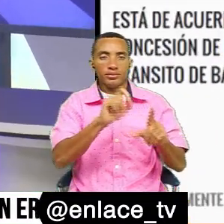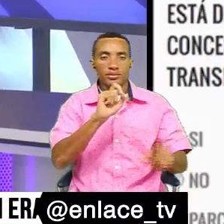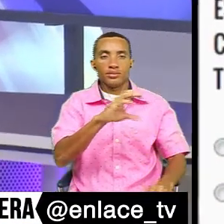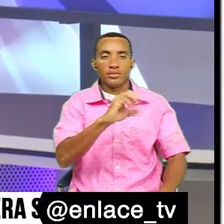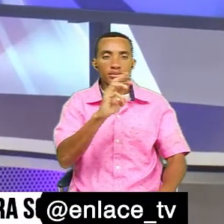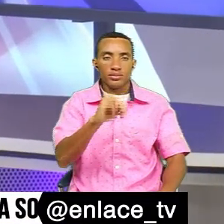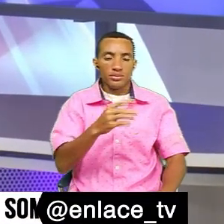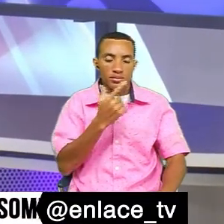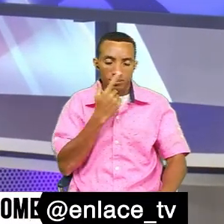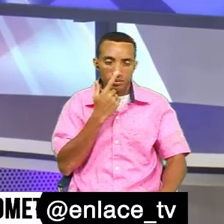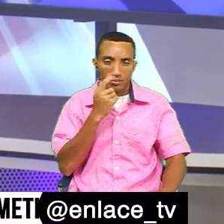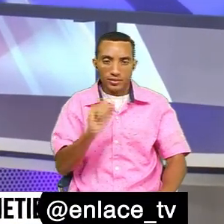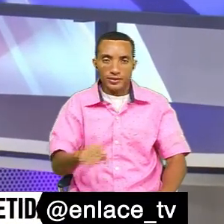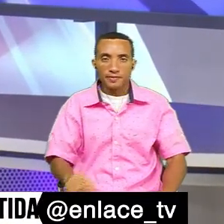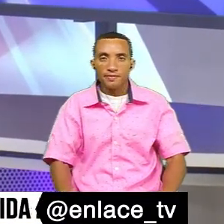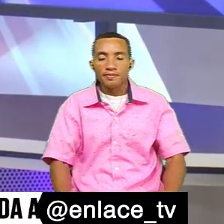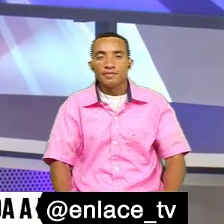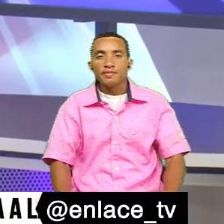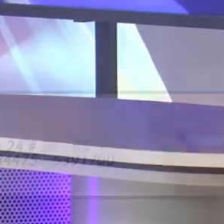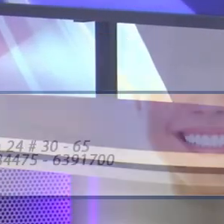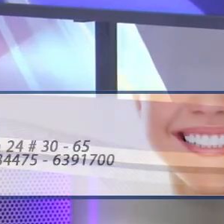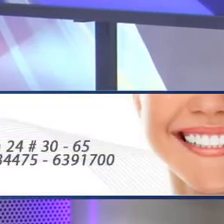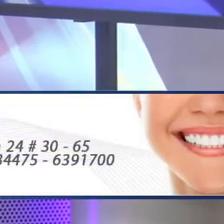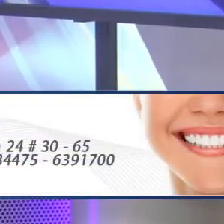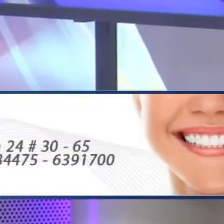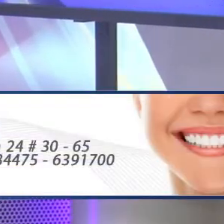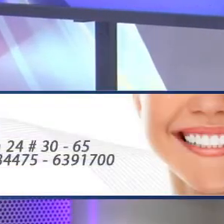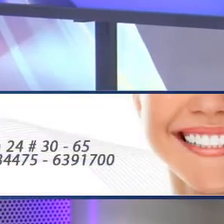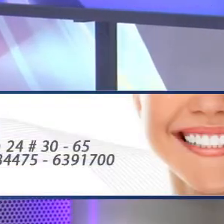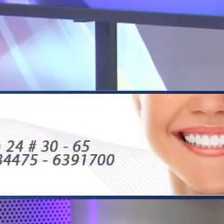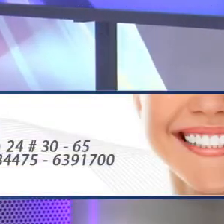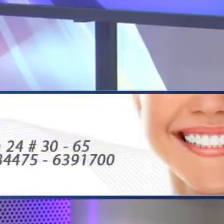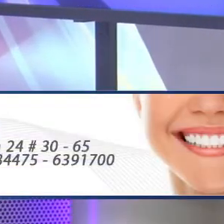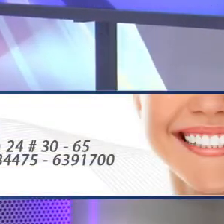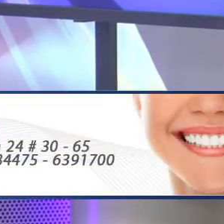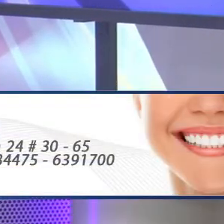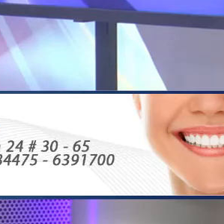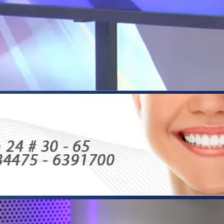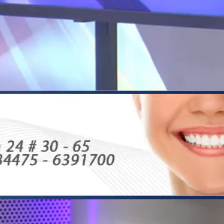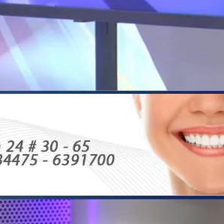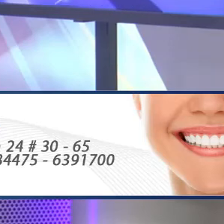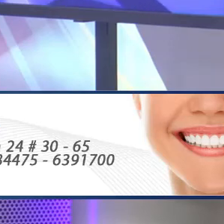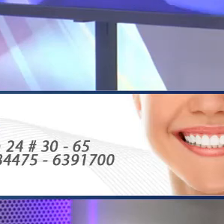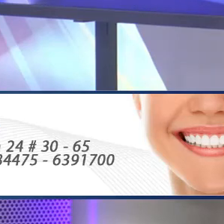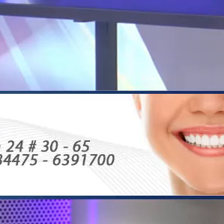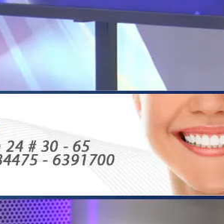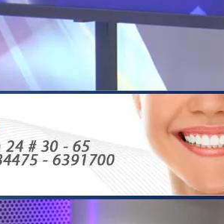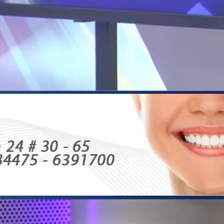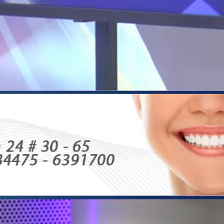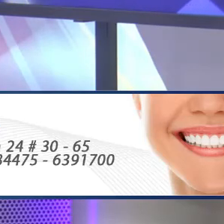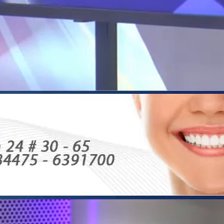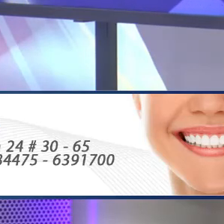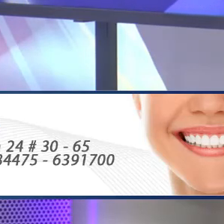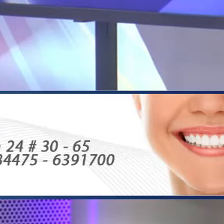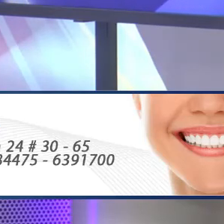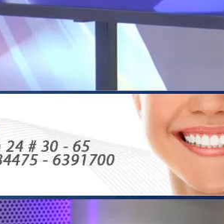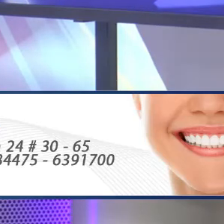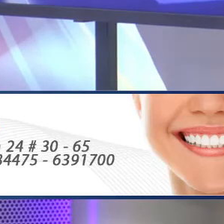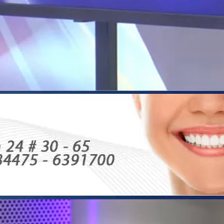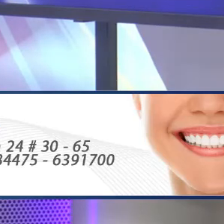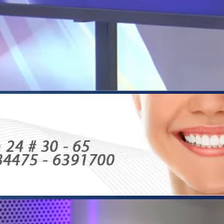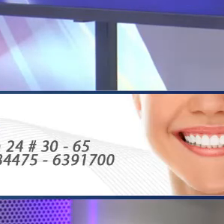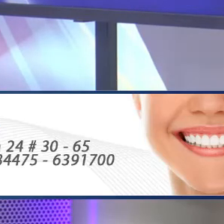www.enlacetelevisión.com. Visítenos. Y ya no tendrás que interrumpir tus tratamientos de ortodoncia. Ahora en Chrome Barranca Bermeja y Bucaramanga, su sonrisa saltará